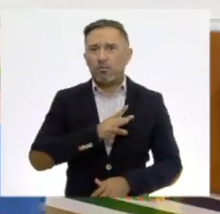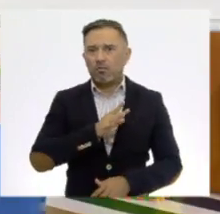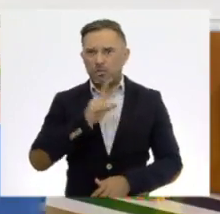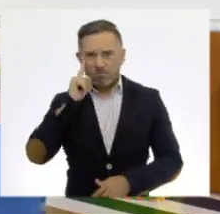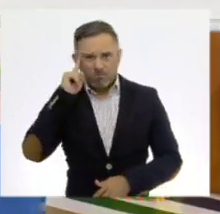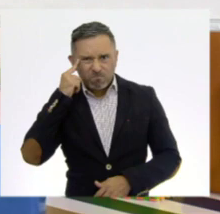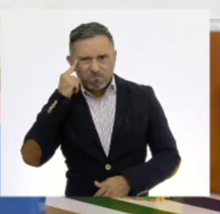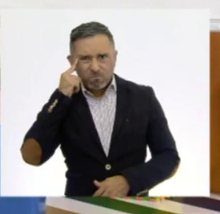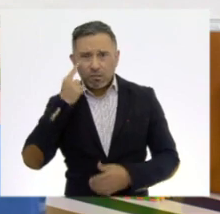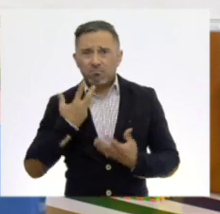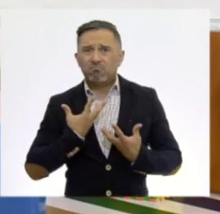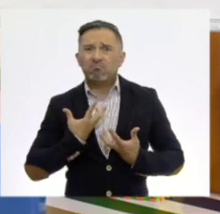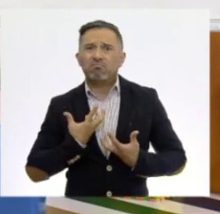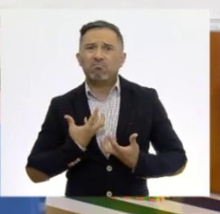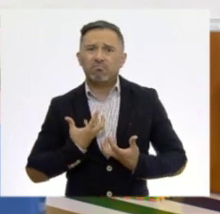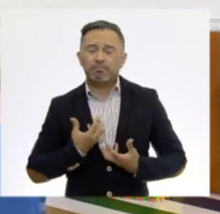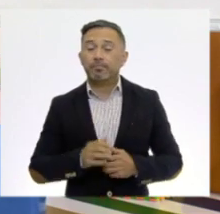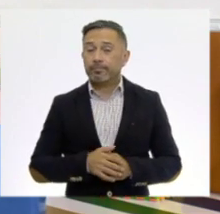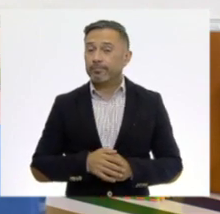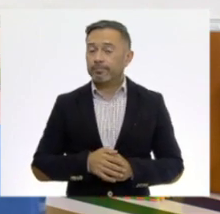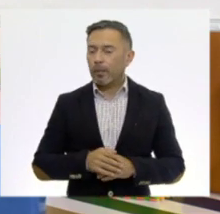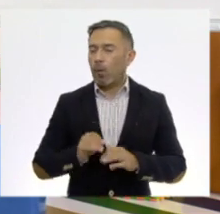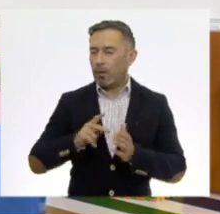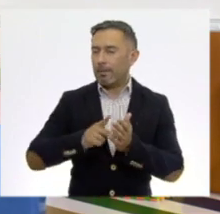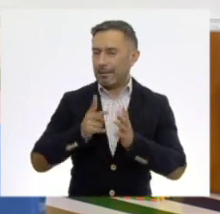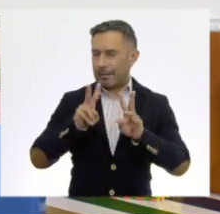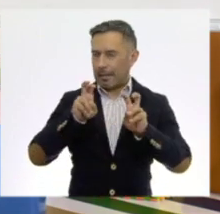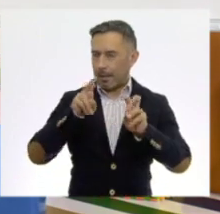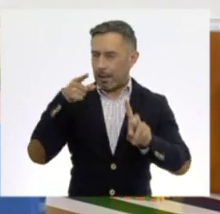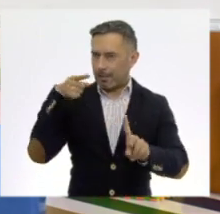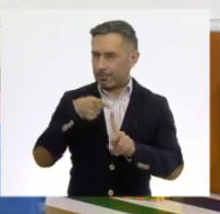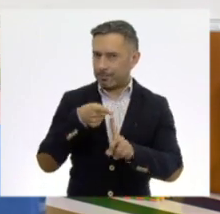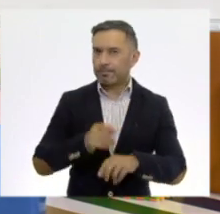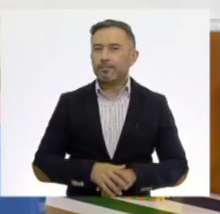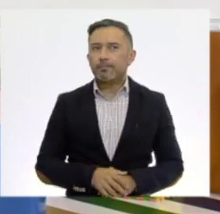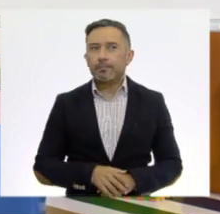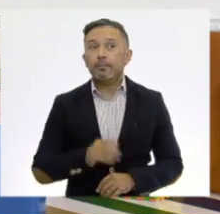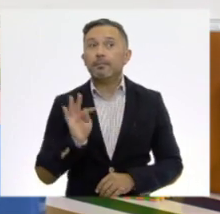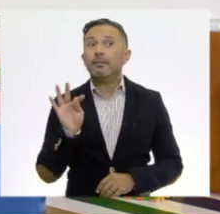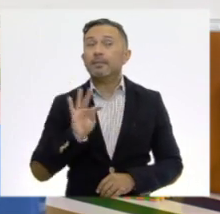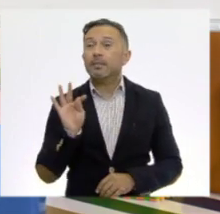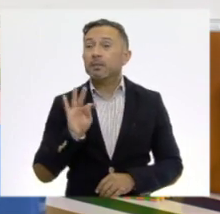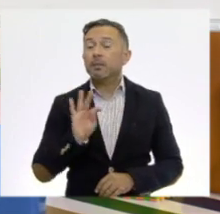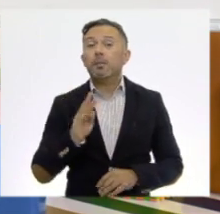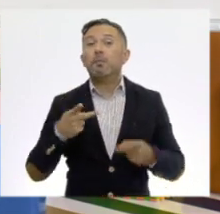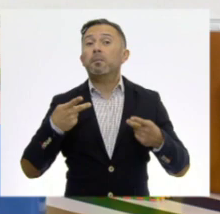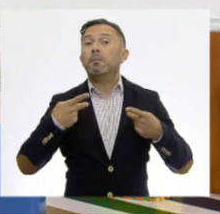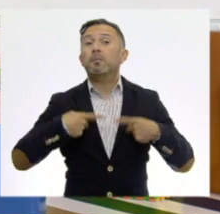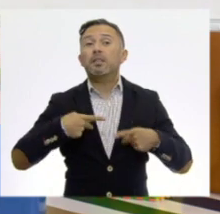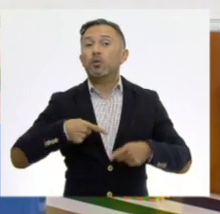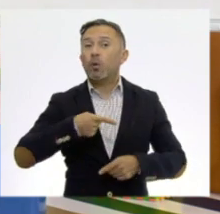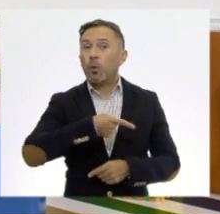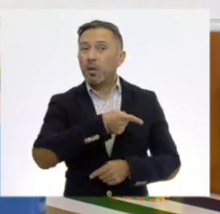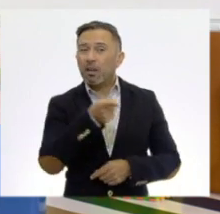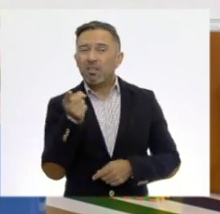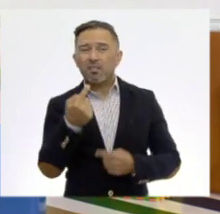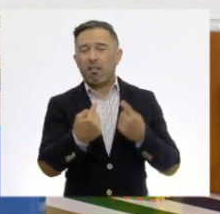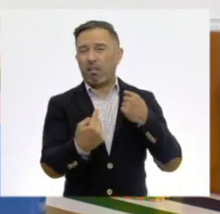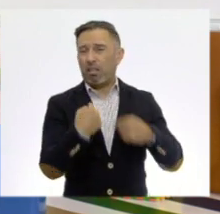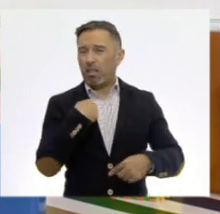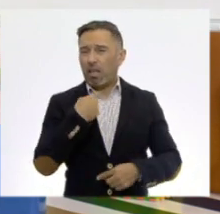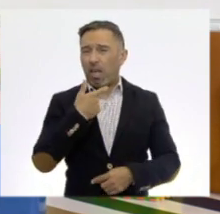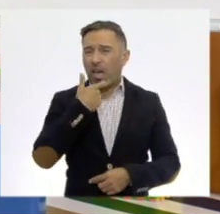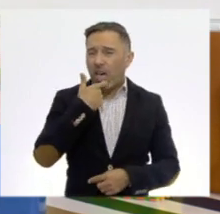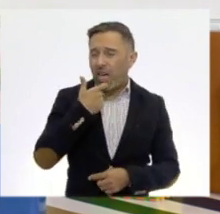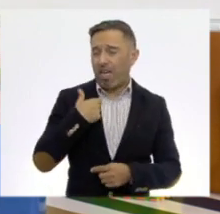Entonces, si volvemos a nuestro tema, cuando te encuentras en una situación en la que alguien se burla de ti o te agrede